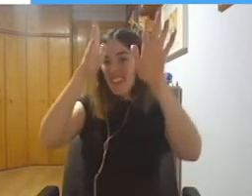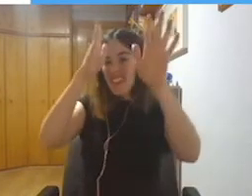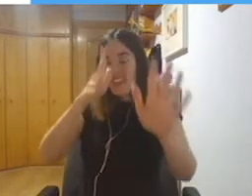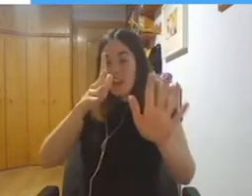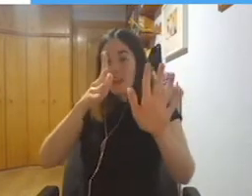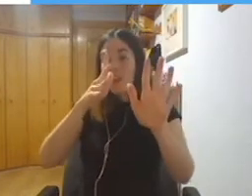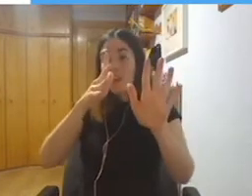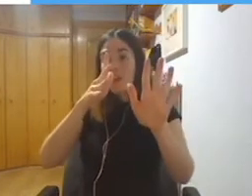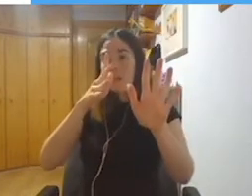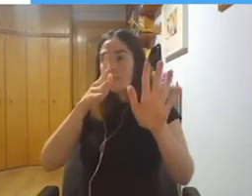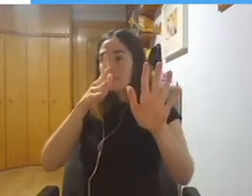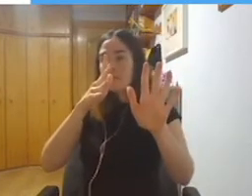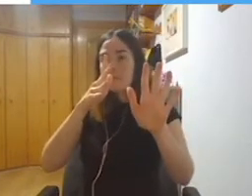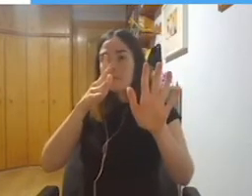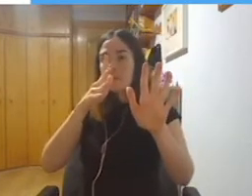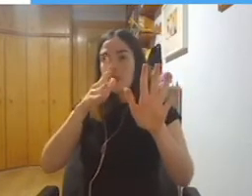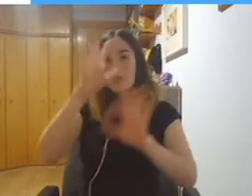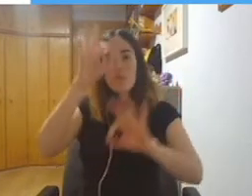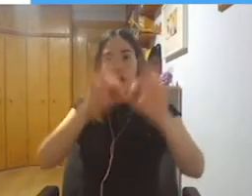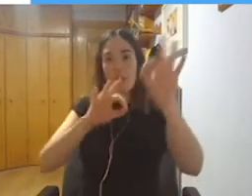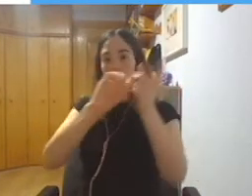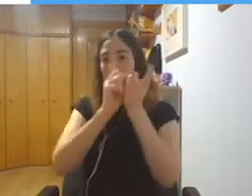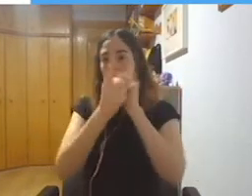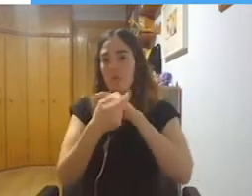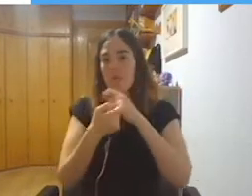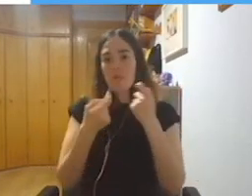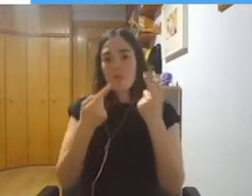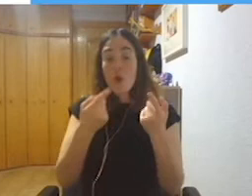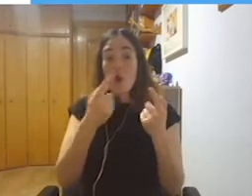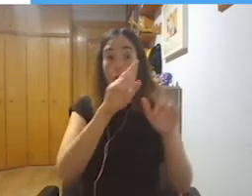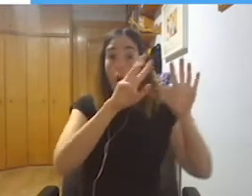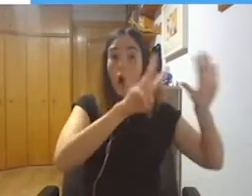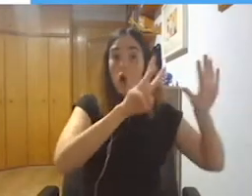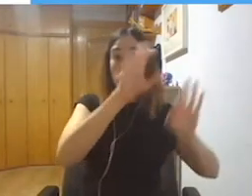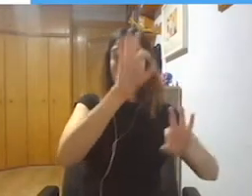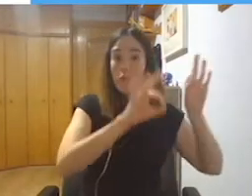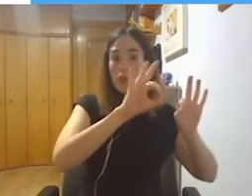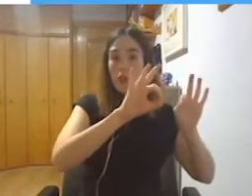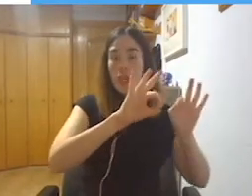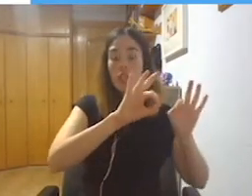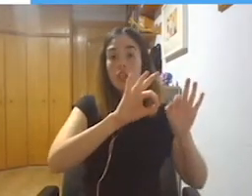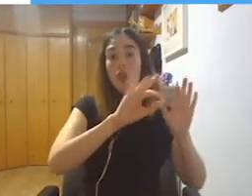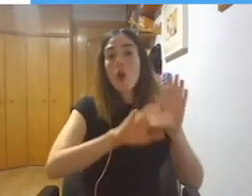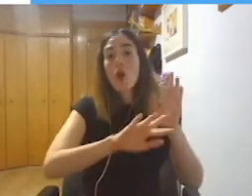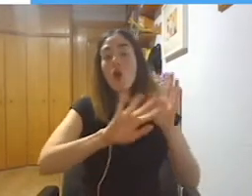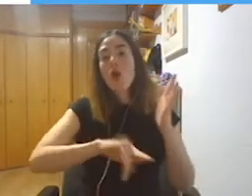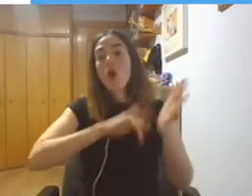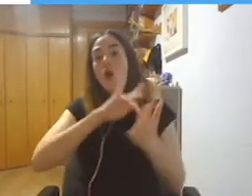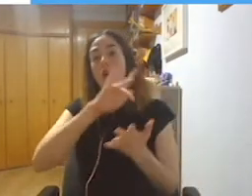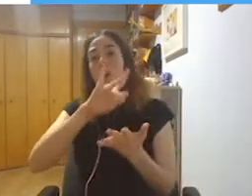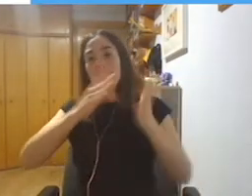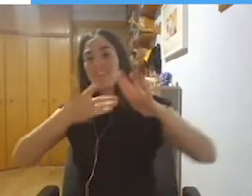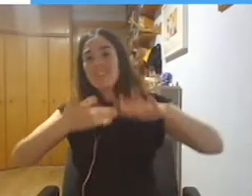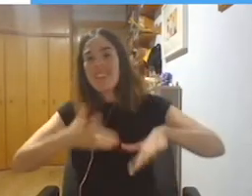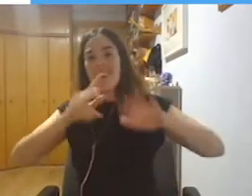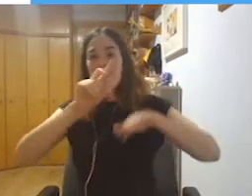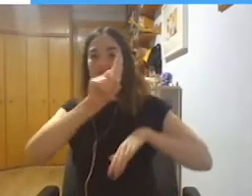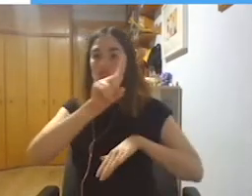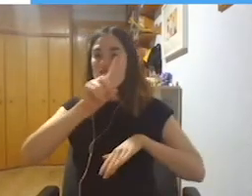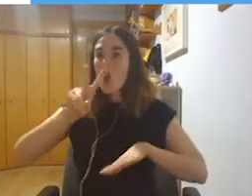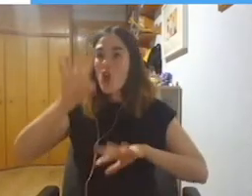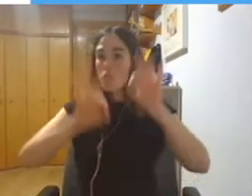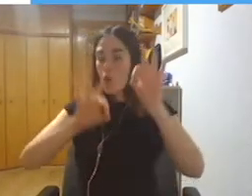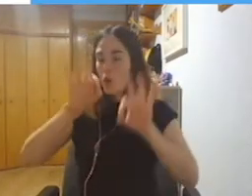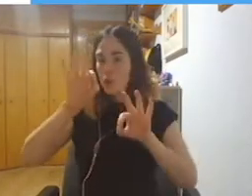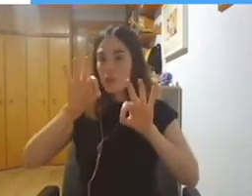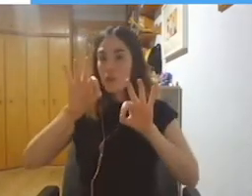después, no había cambiado mucho este porcentaje, de un 8% se pasó a un 12%. Y además